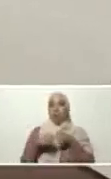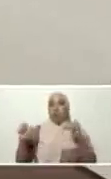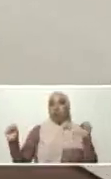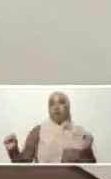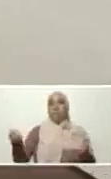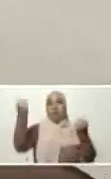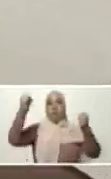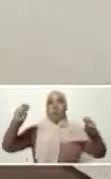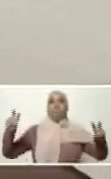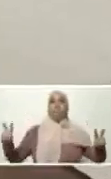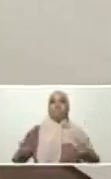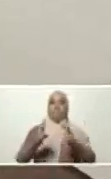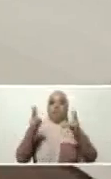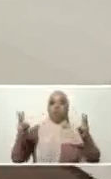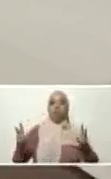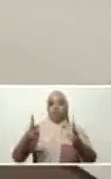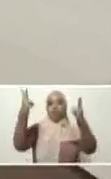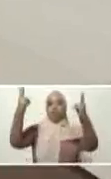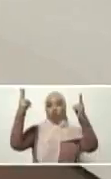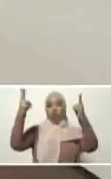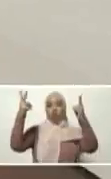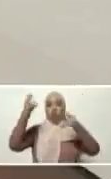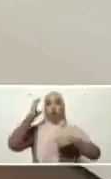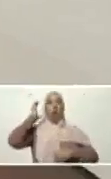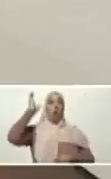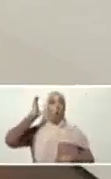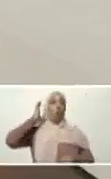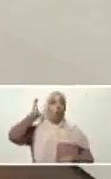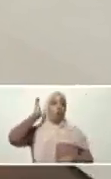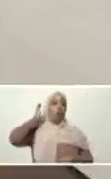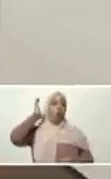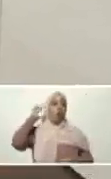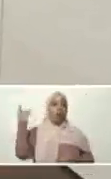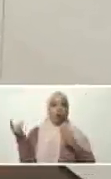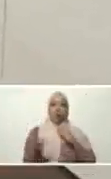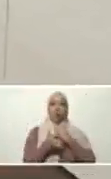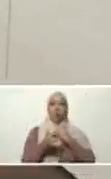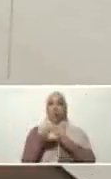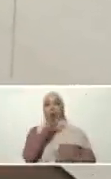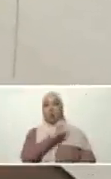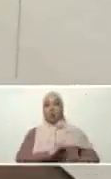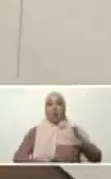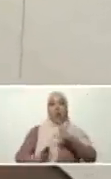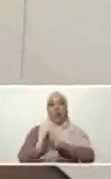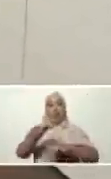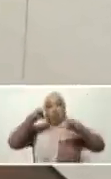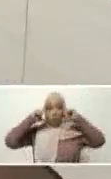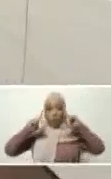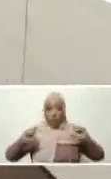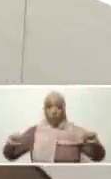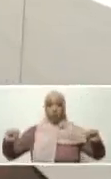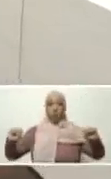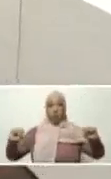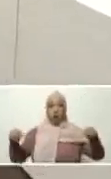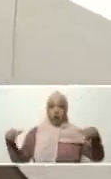victorioso, fuerte, con conocimiento, ciencia, tecnología. Tenemos un equipo. Y vamos